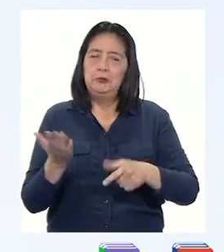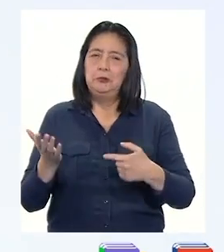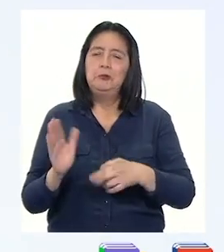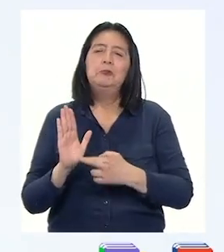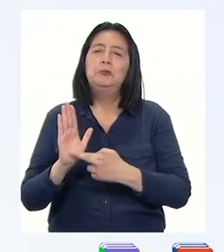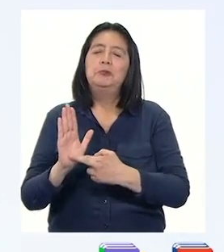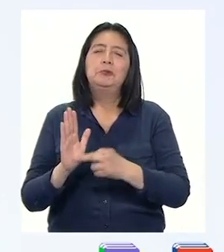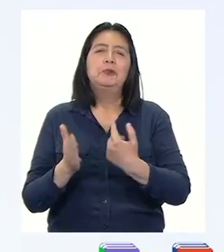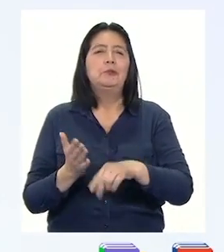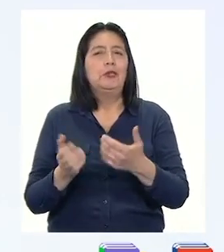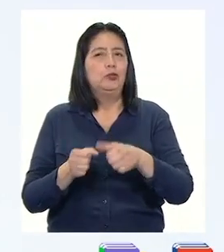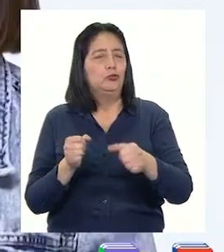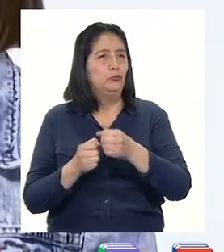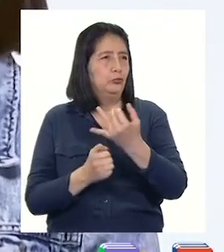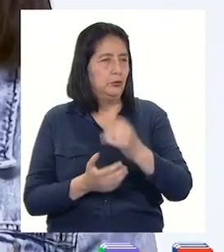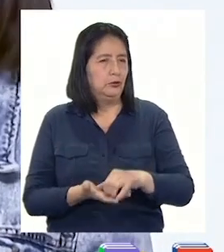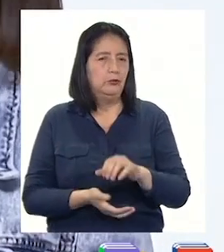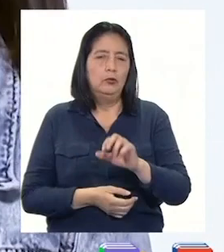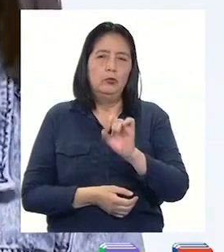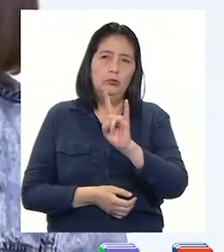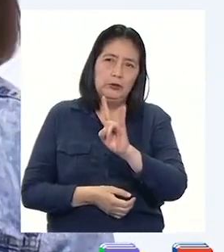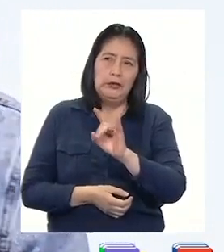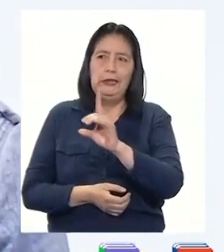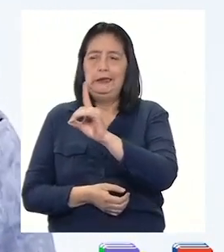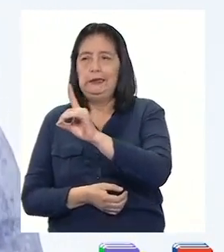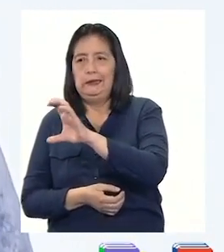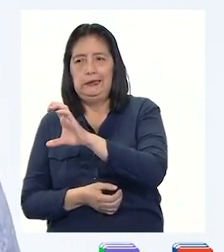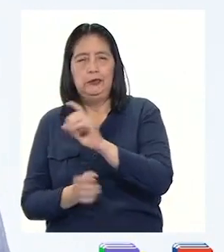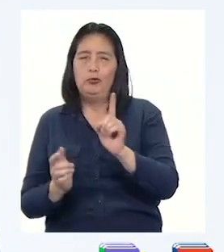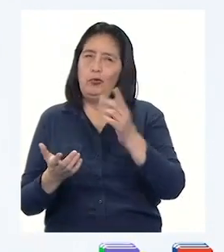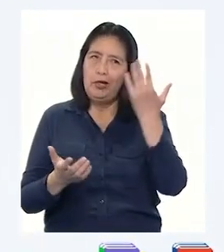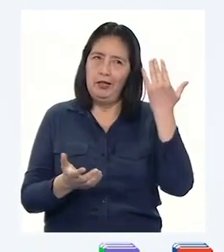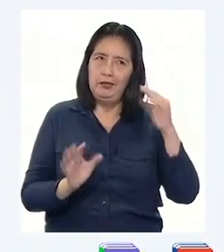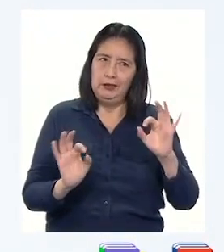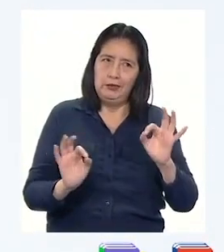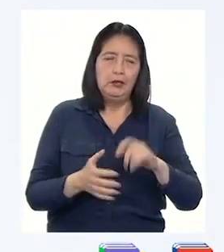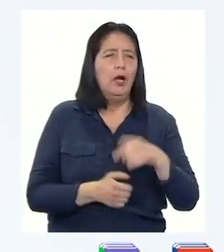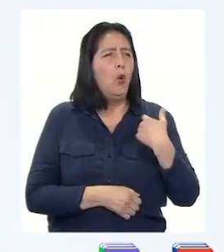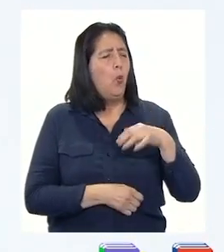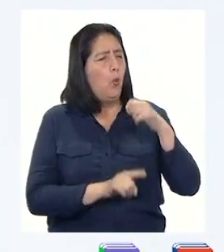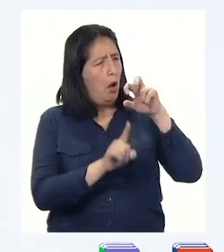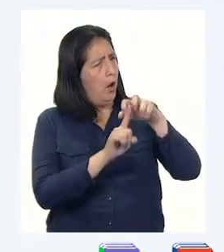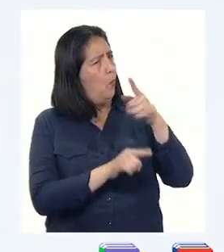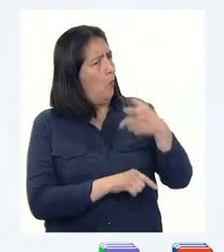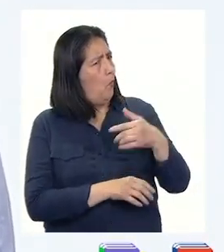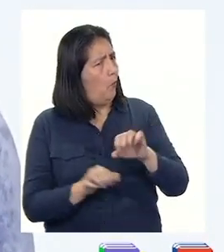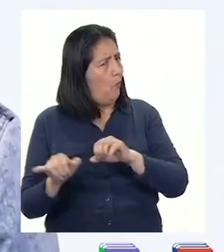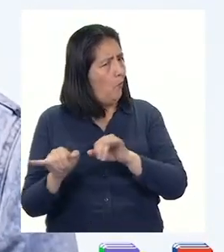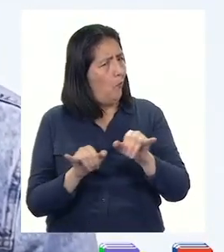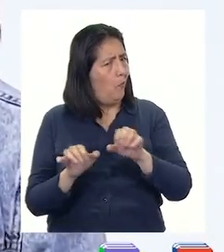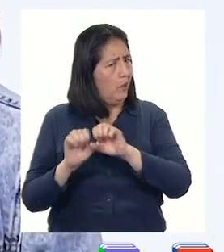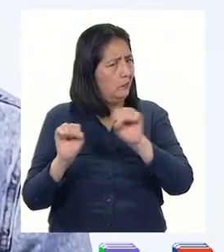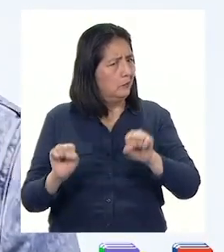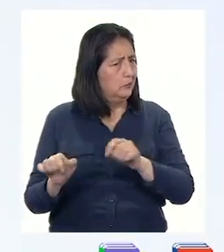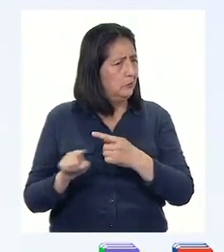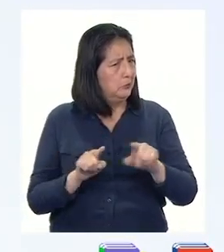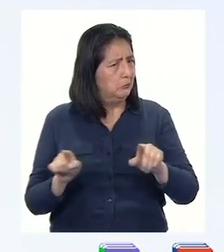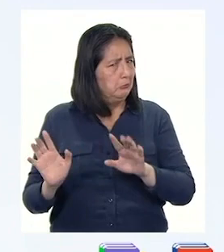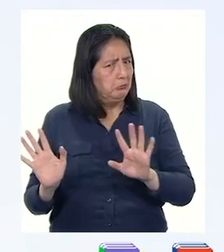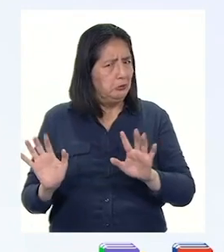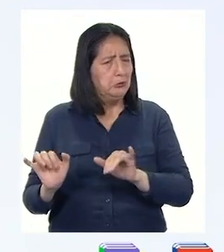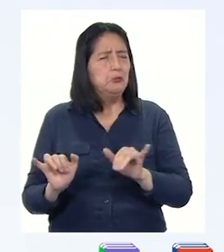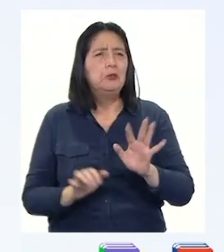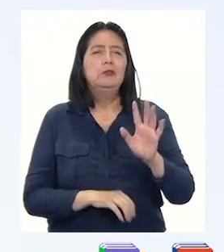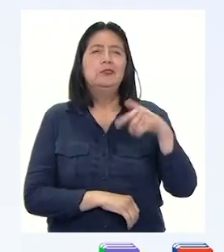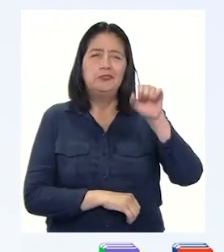los nuestros para los números. ¡Wow! ¡Qué interesante reconocer esos parecidos en sistemas que parecen tan diferentes!